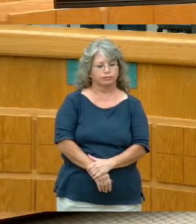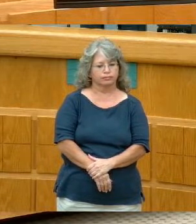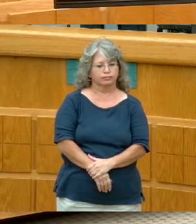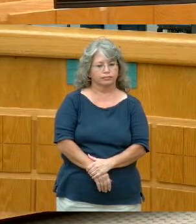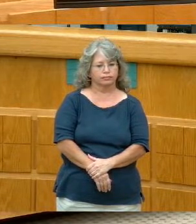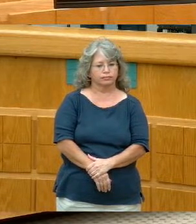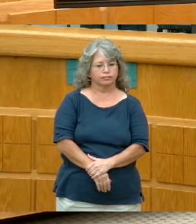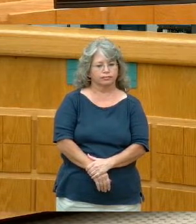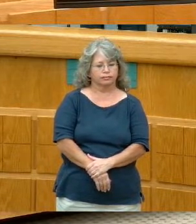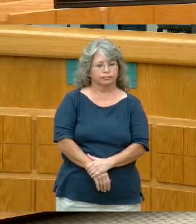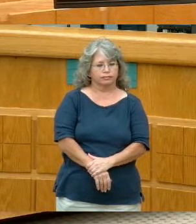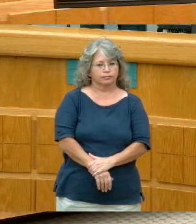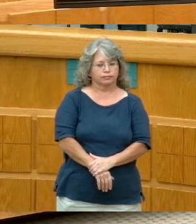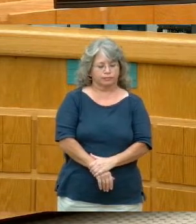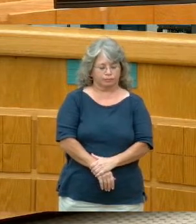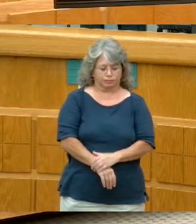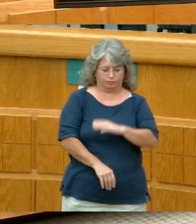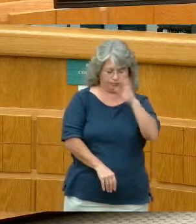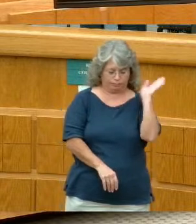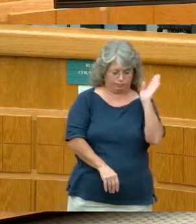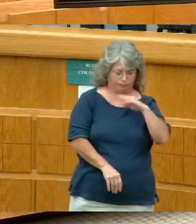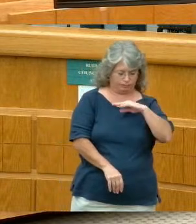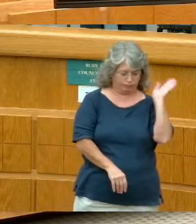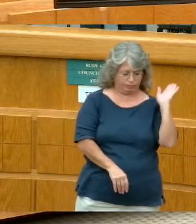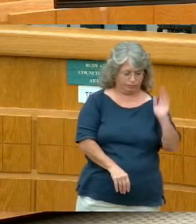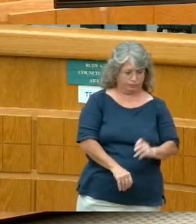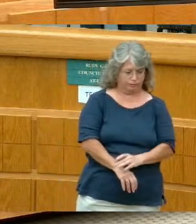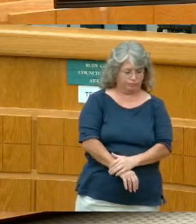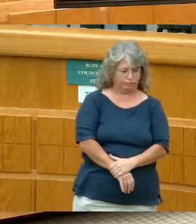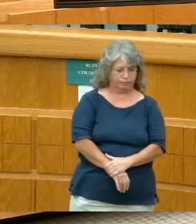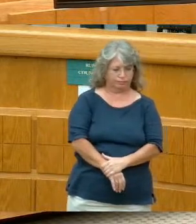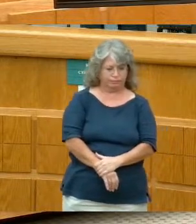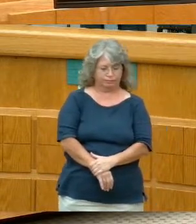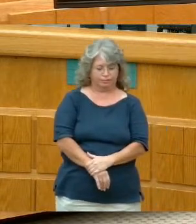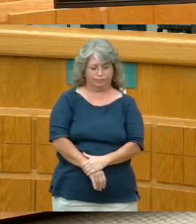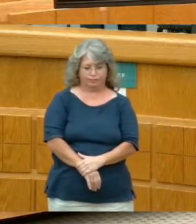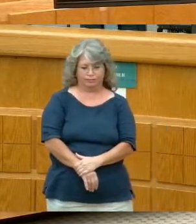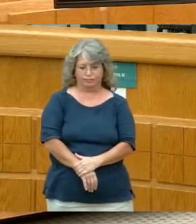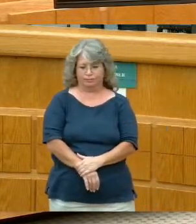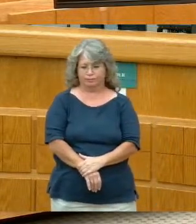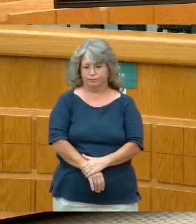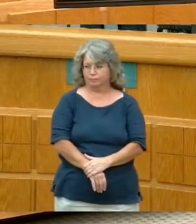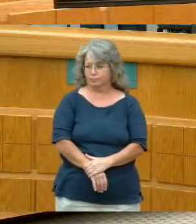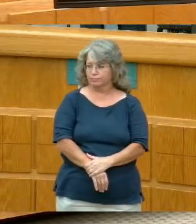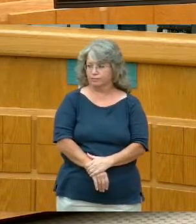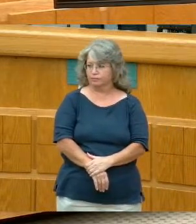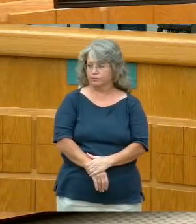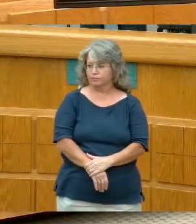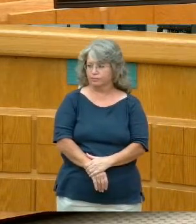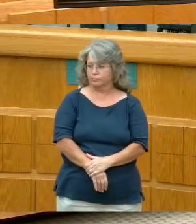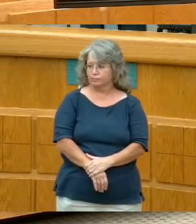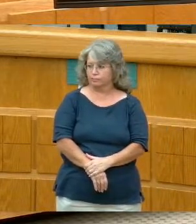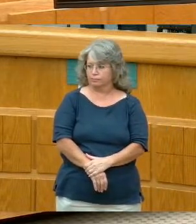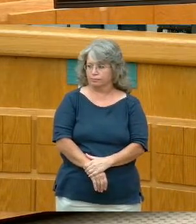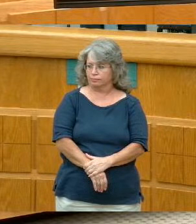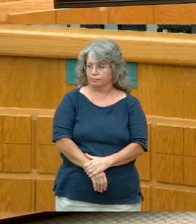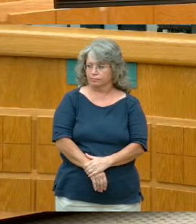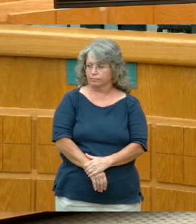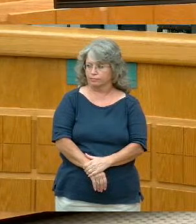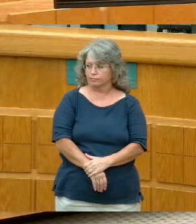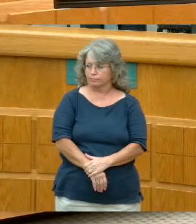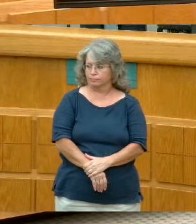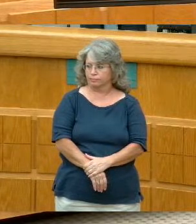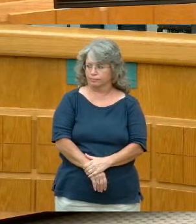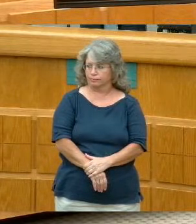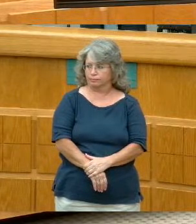Cada restaurante va a recibir un certificado de agradecimiento y reconocimiento por su responsabilidad. Le queremos recordar que estas conferencias solamente